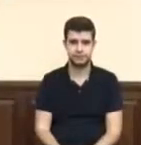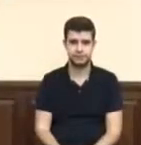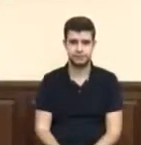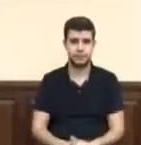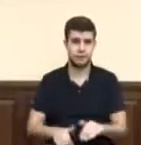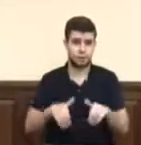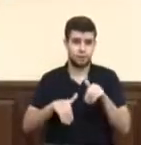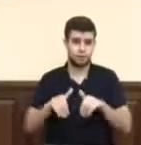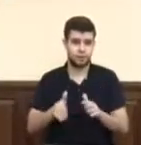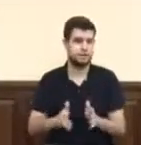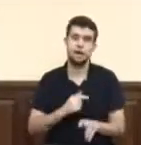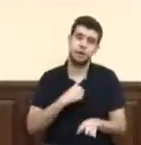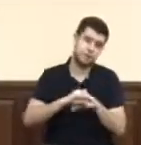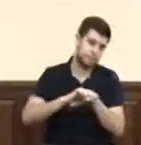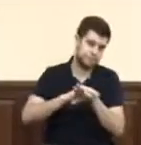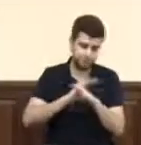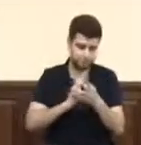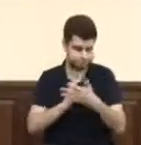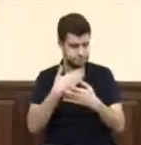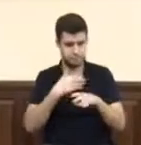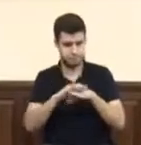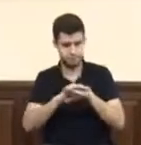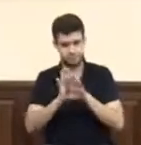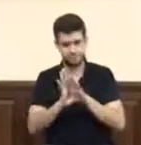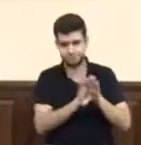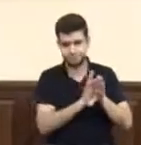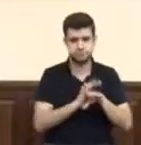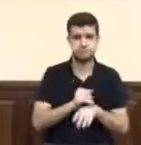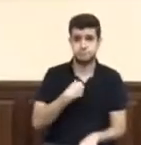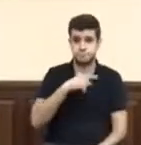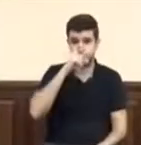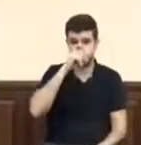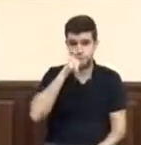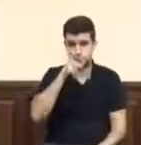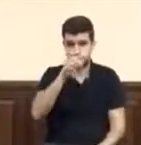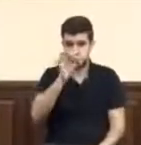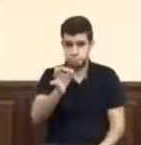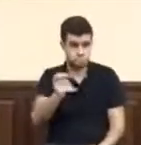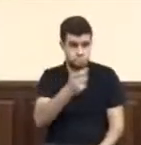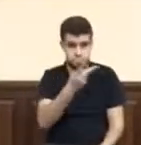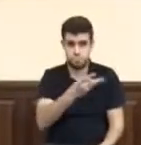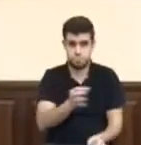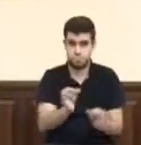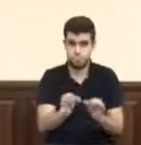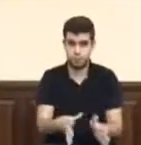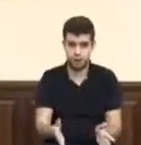Bueno, perdonen, bueno, pues eso, que me recuerda a usted, que coincidimos en muchas cosas, y es que